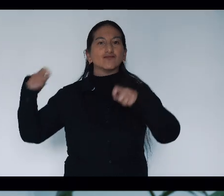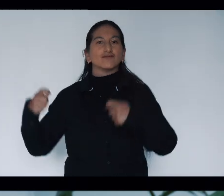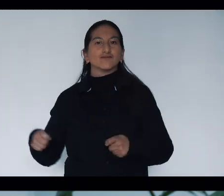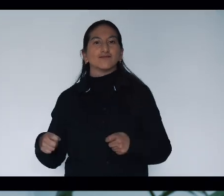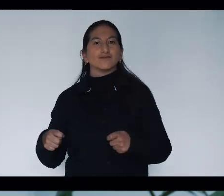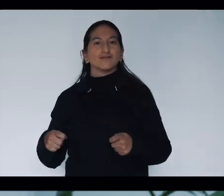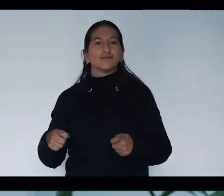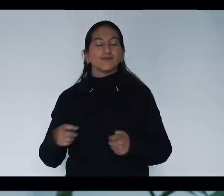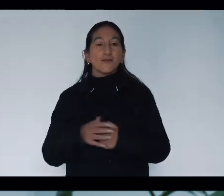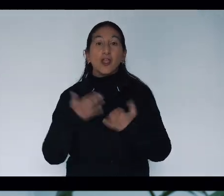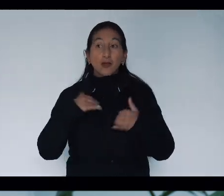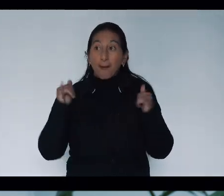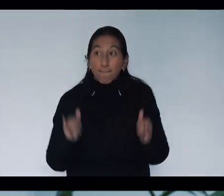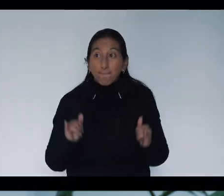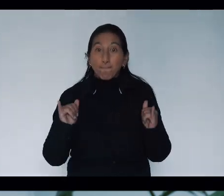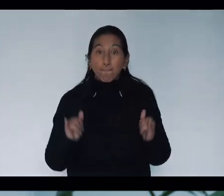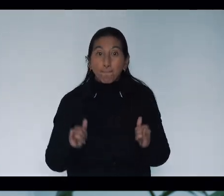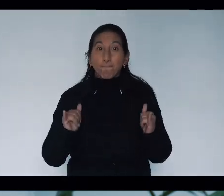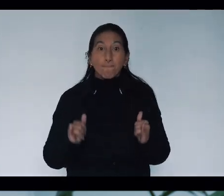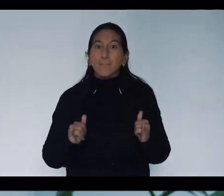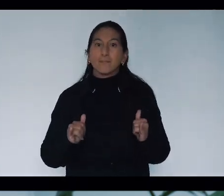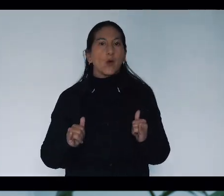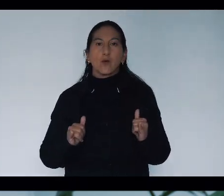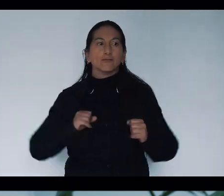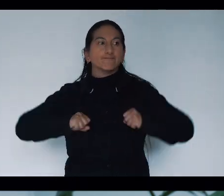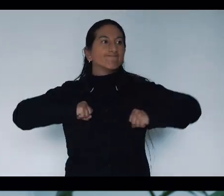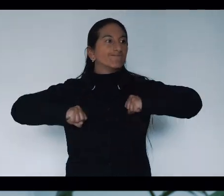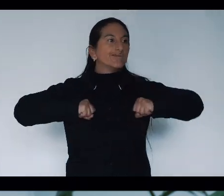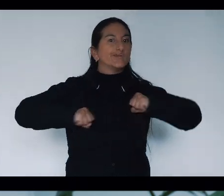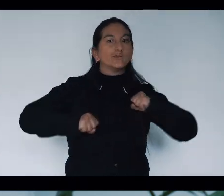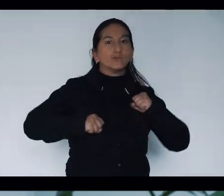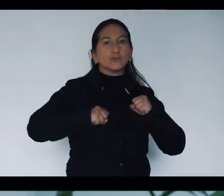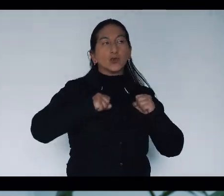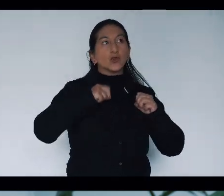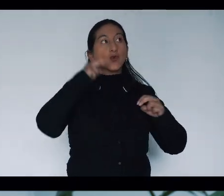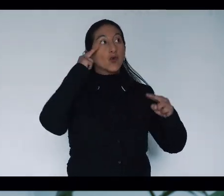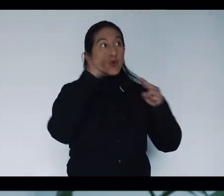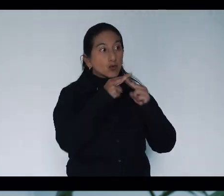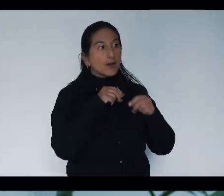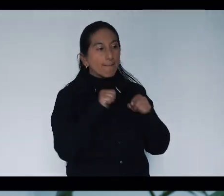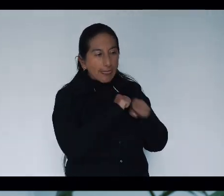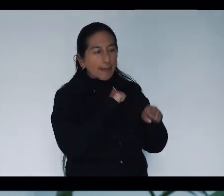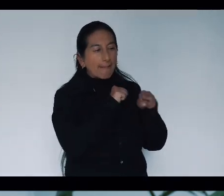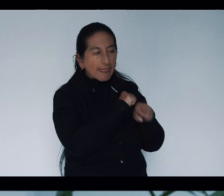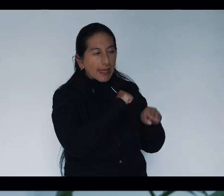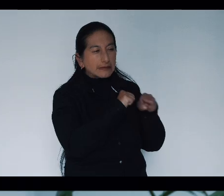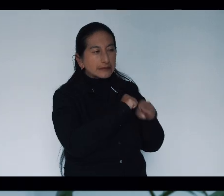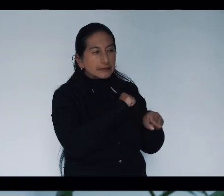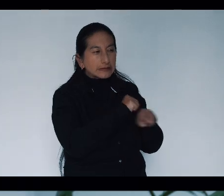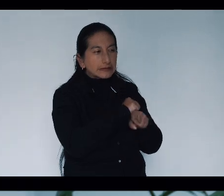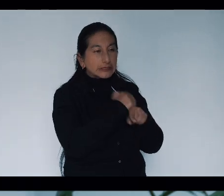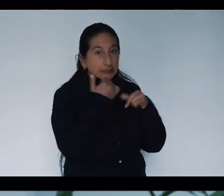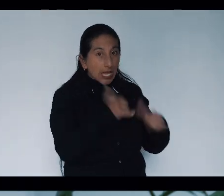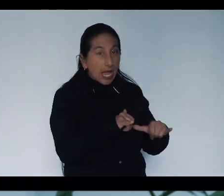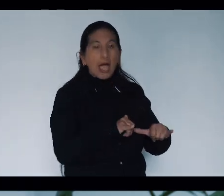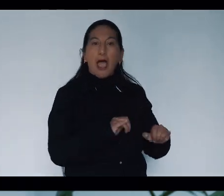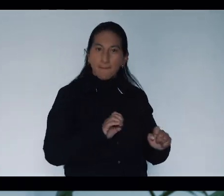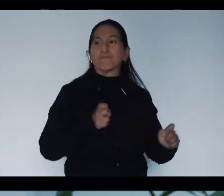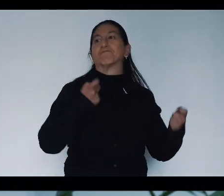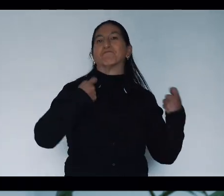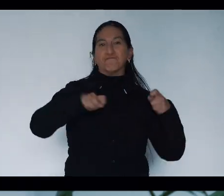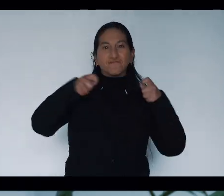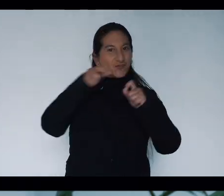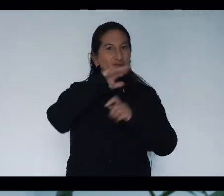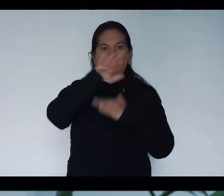y no se quedan estancadas solamente con la ausencia del conocimiento, sino que ponen en práctica práctica, toda su destreza, toda su